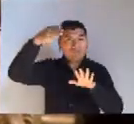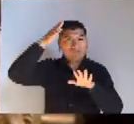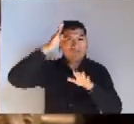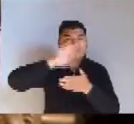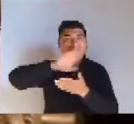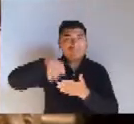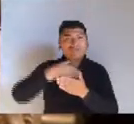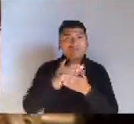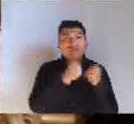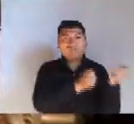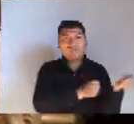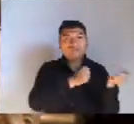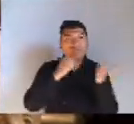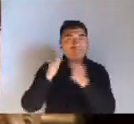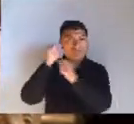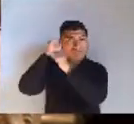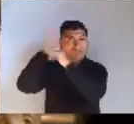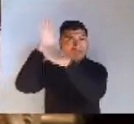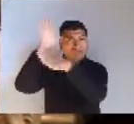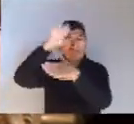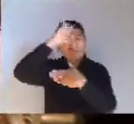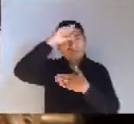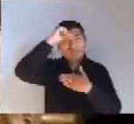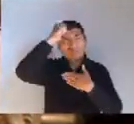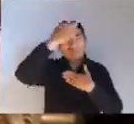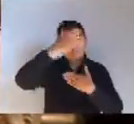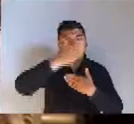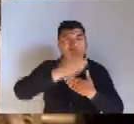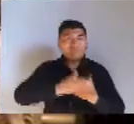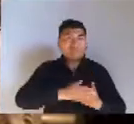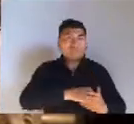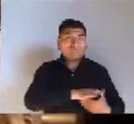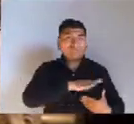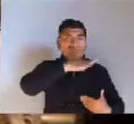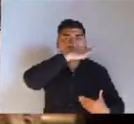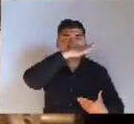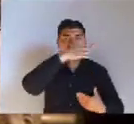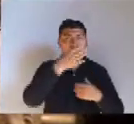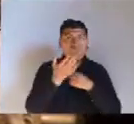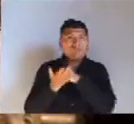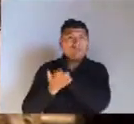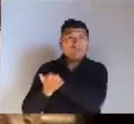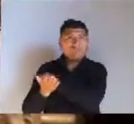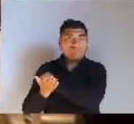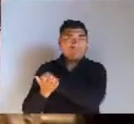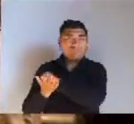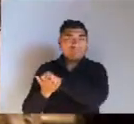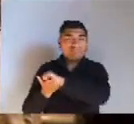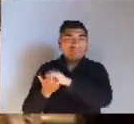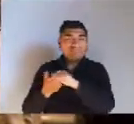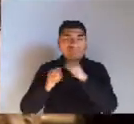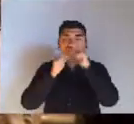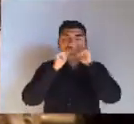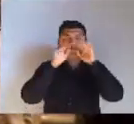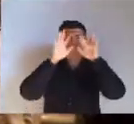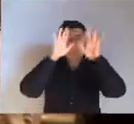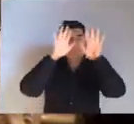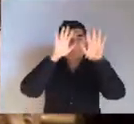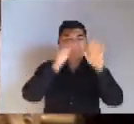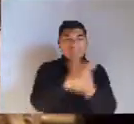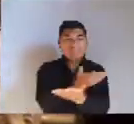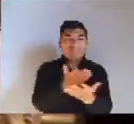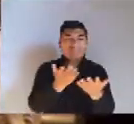Dios Todopoderoso, Padre, Hijo y Espíritu Santo, descienda